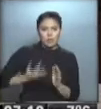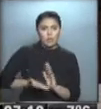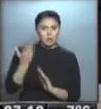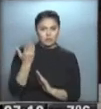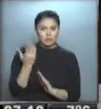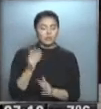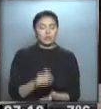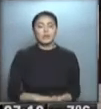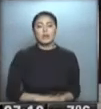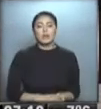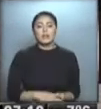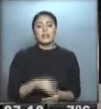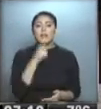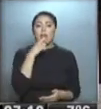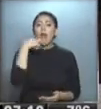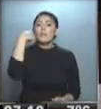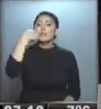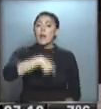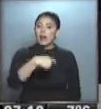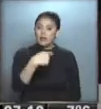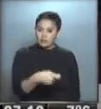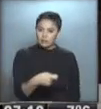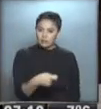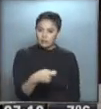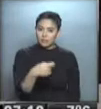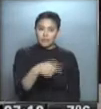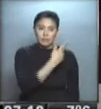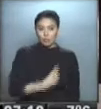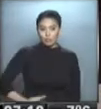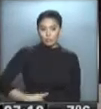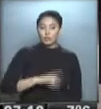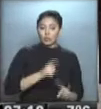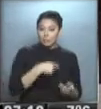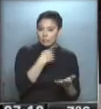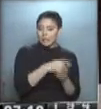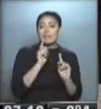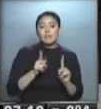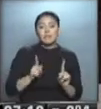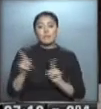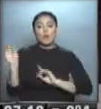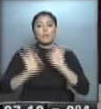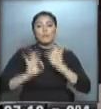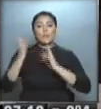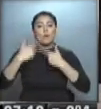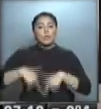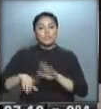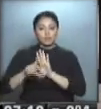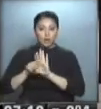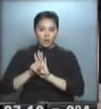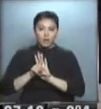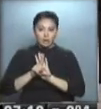ganancias con financiamiento por parte del estado y también con un proyecto de ley